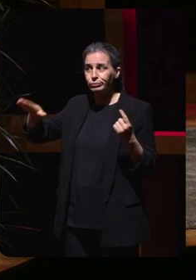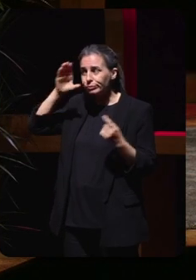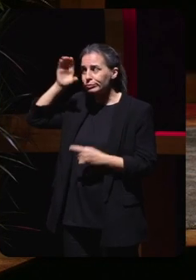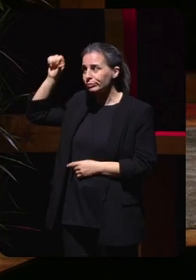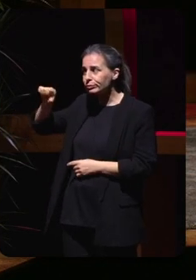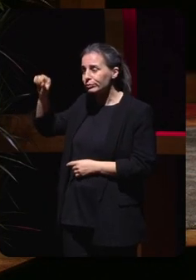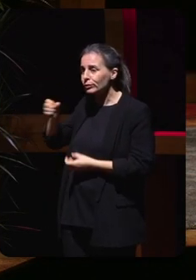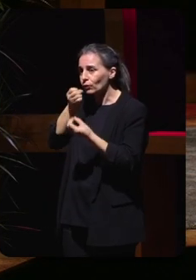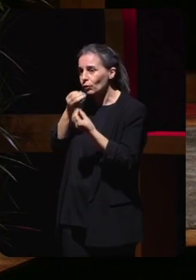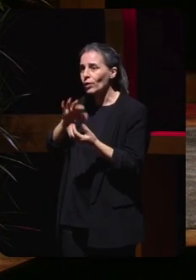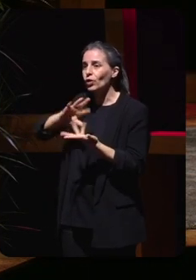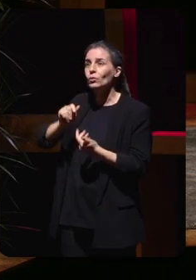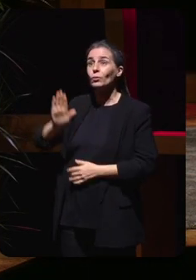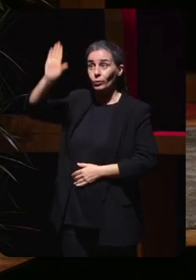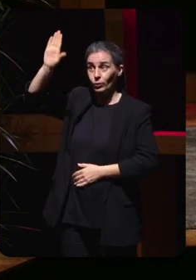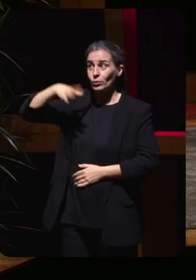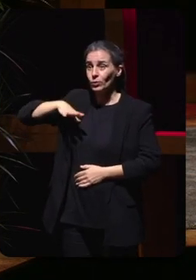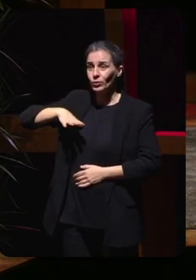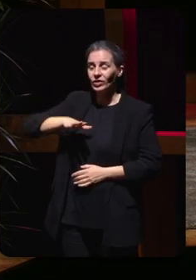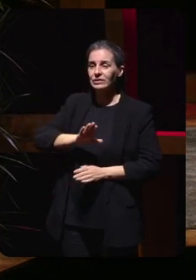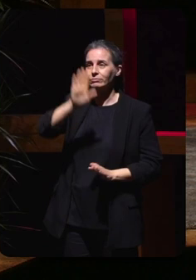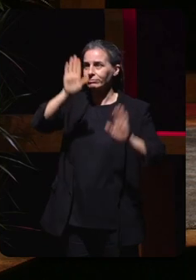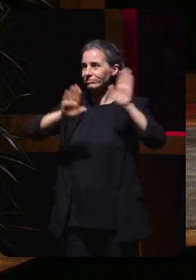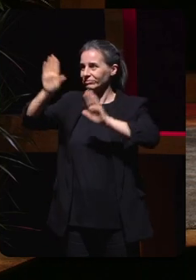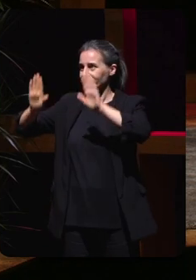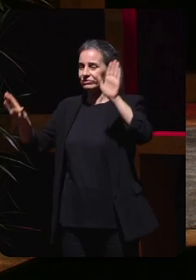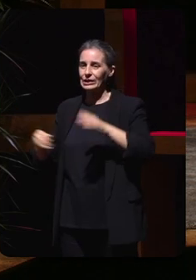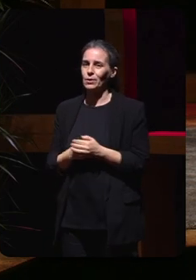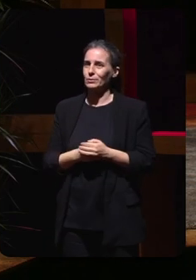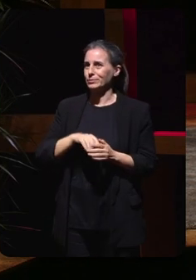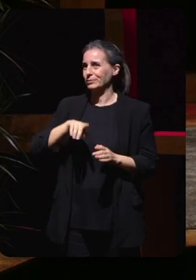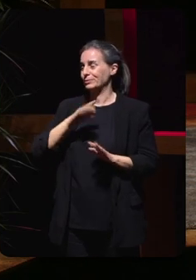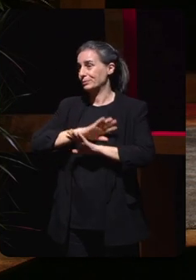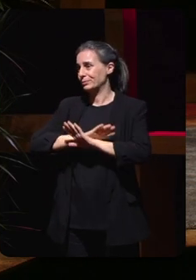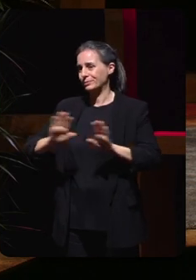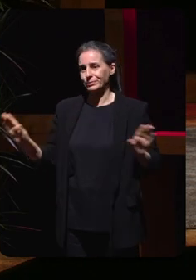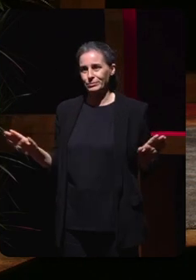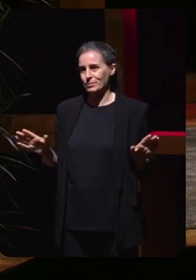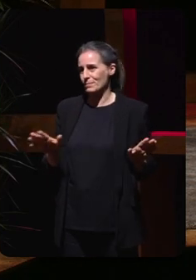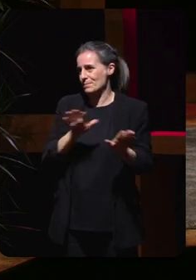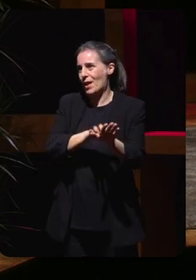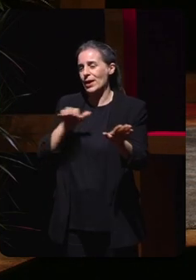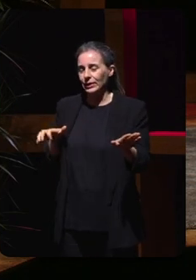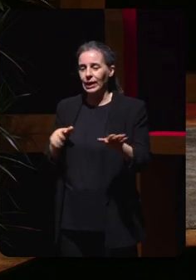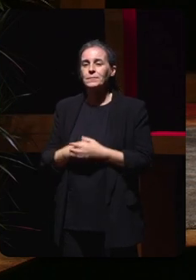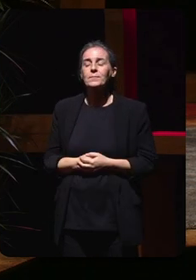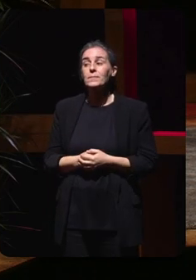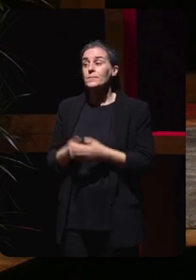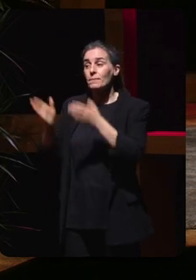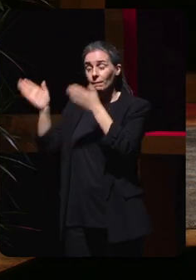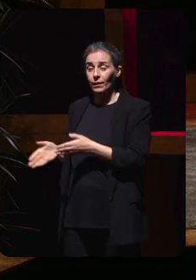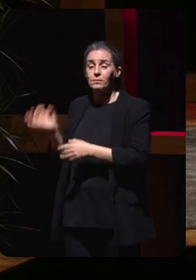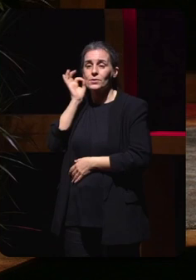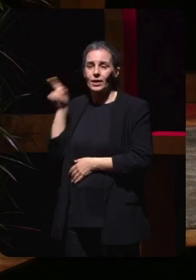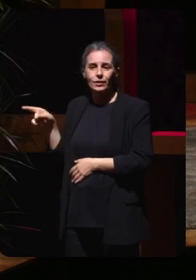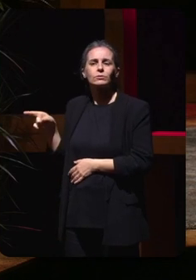la información que Rosa nos daba a través de la televisión pública? Claro, es abrumadora la mayoría. ella probablemente es una de las